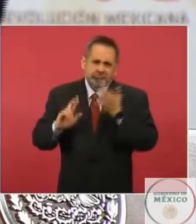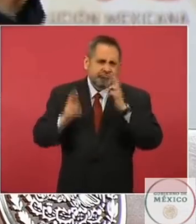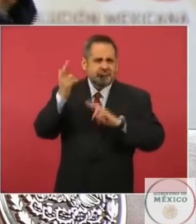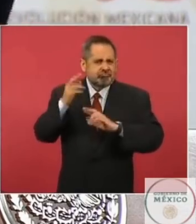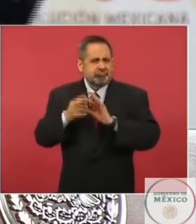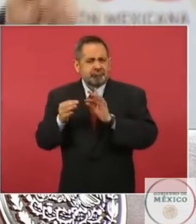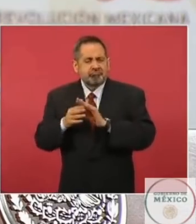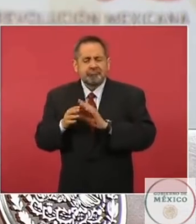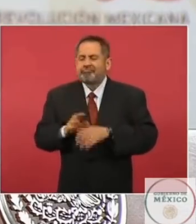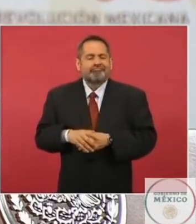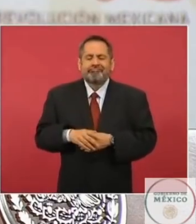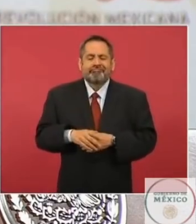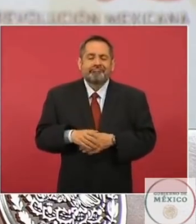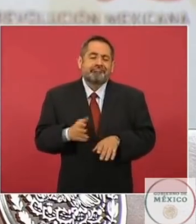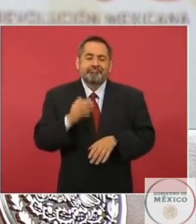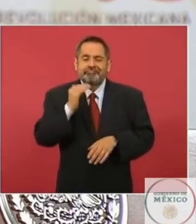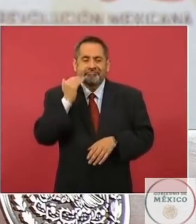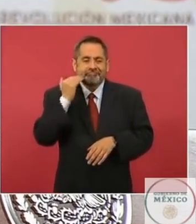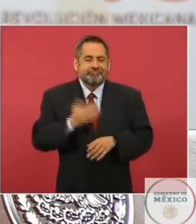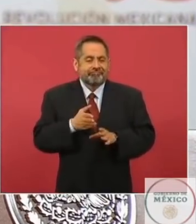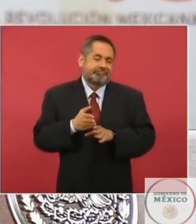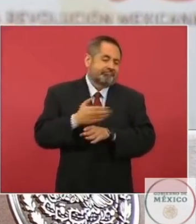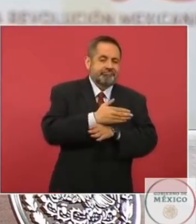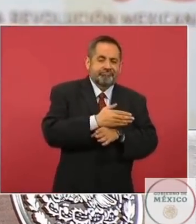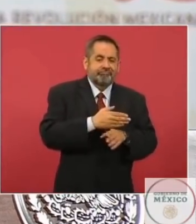ya se había establecido